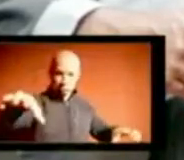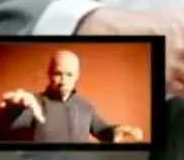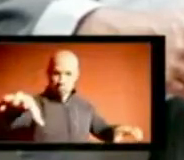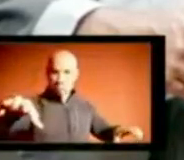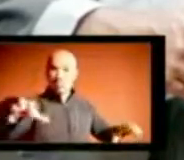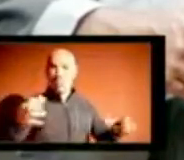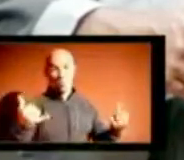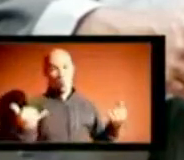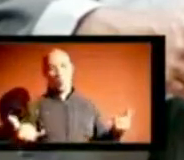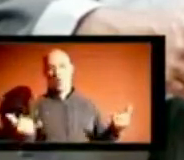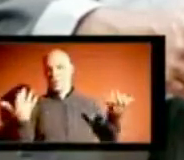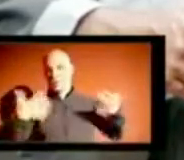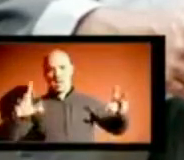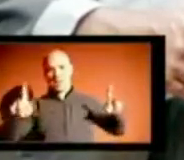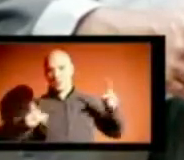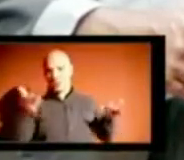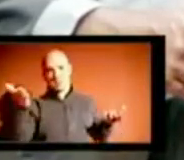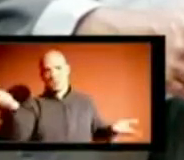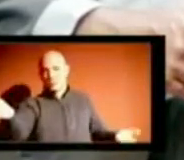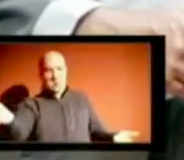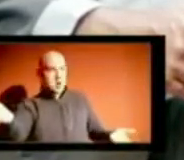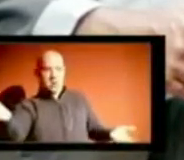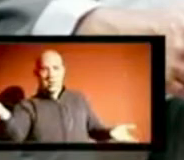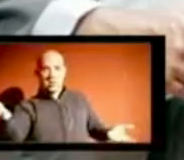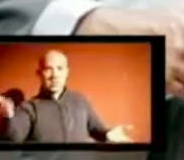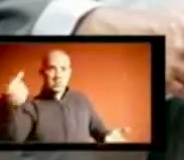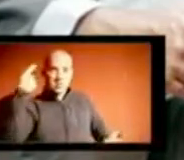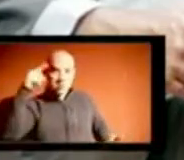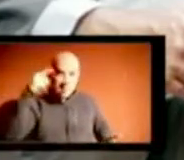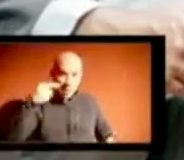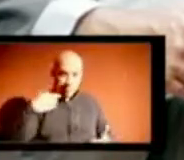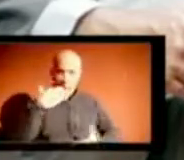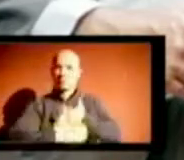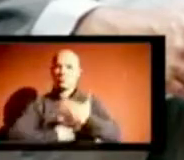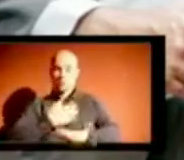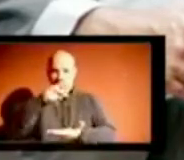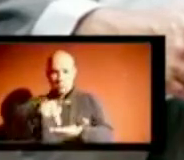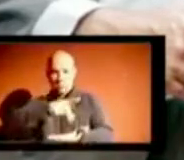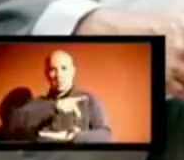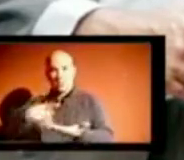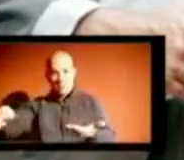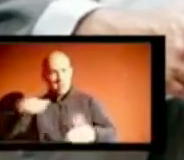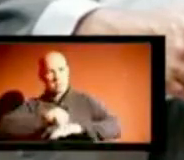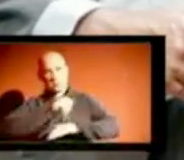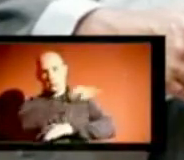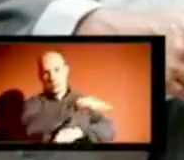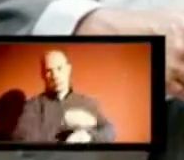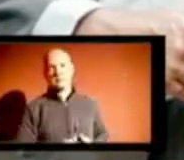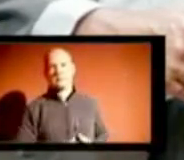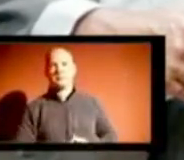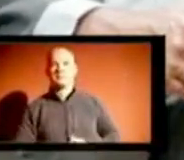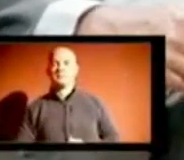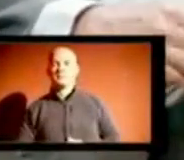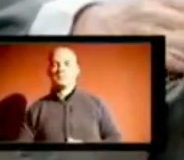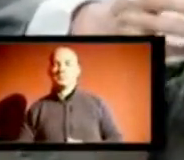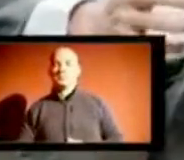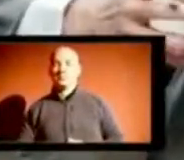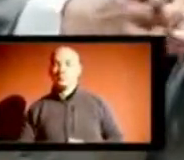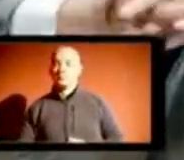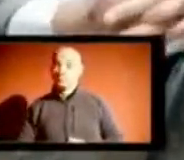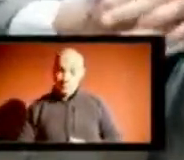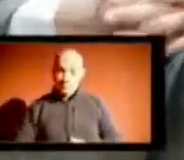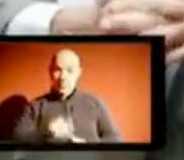atendiendo hoy a las personas para ese proceso de radicación. Tengo que decir que la demanda de estos centros